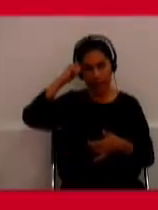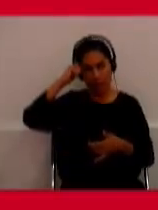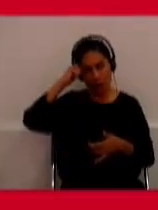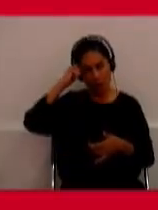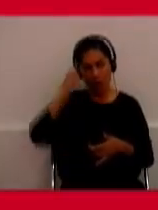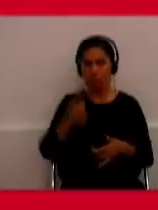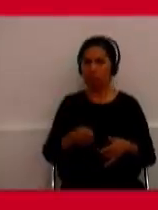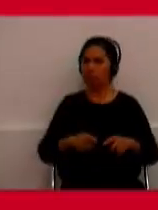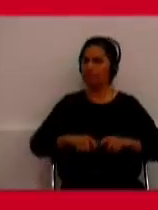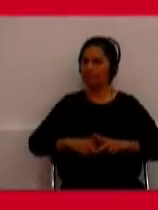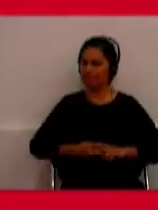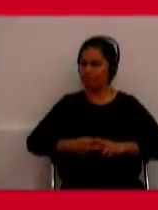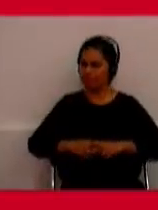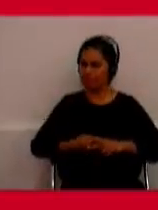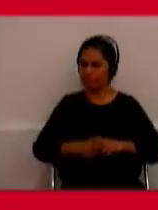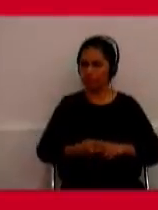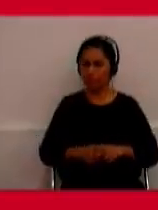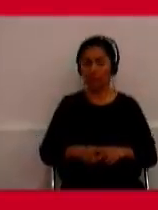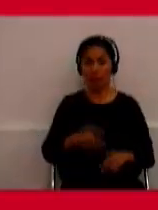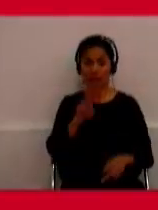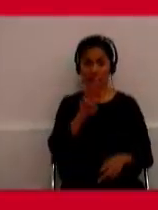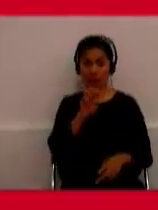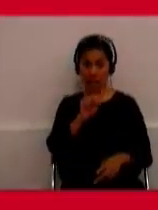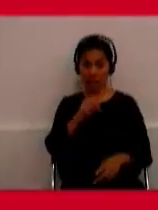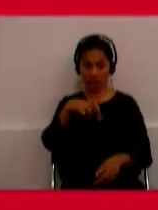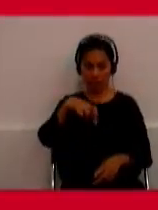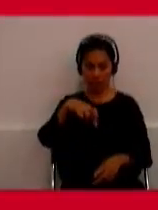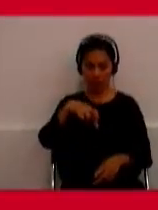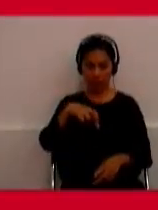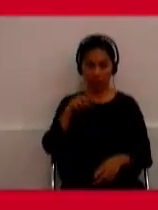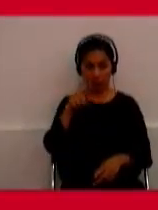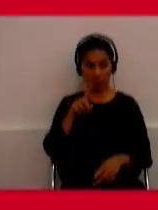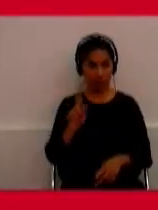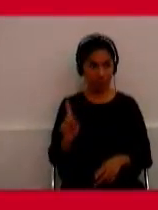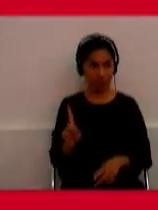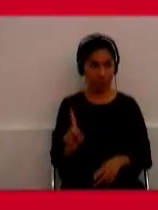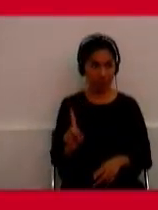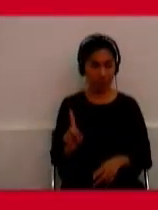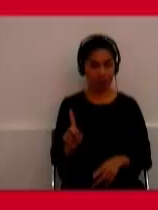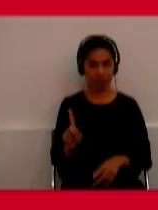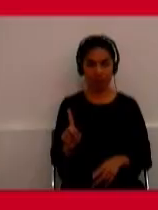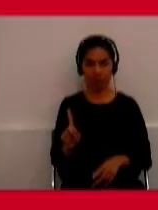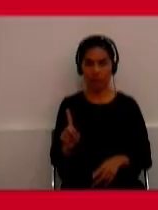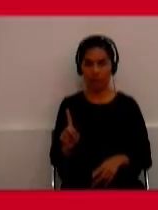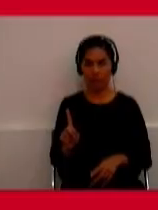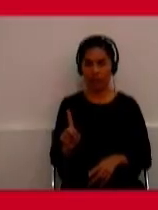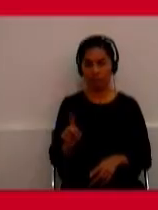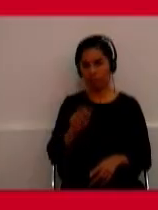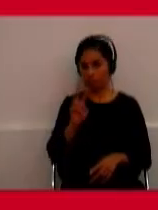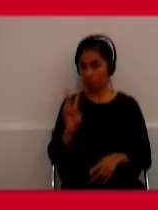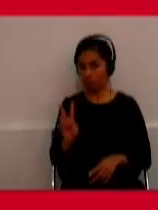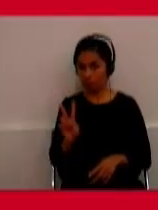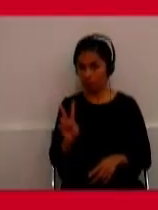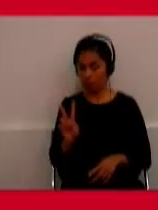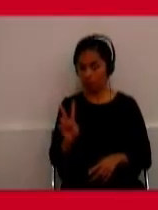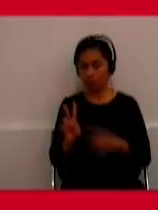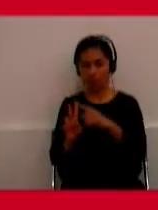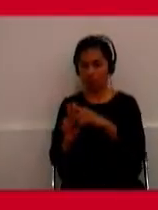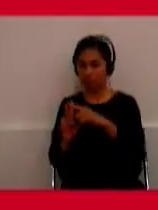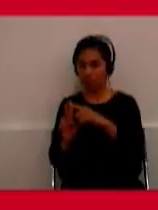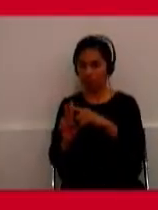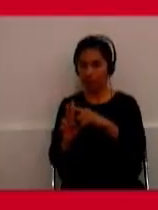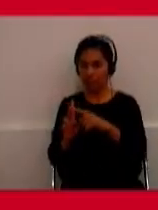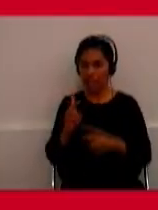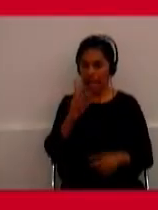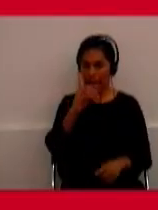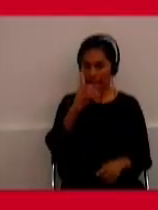Wilca, de WSP, que se encuentra aquí con nosotros, el señor Dani Córdoba, que es